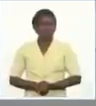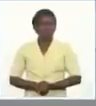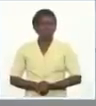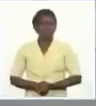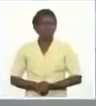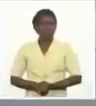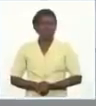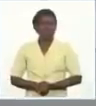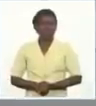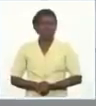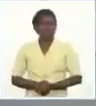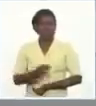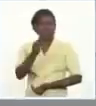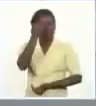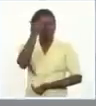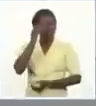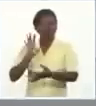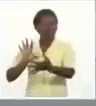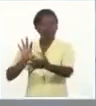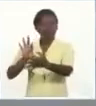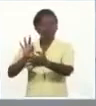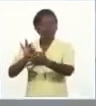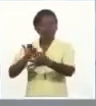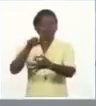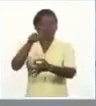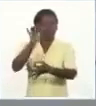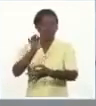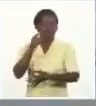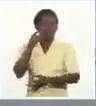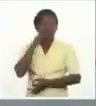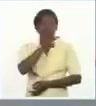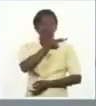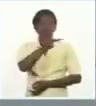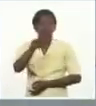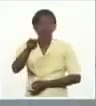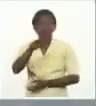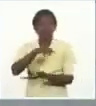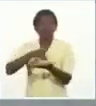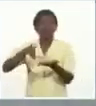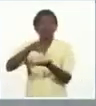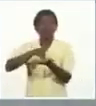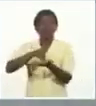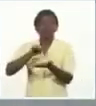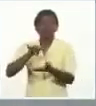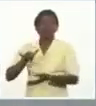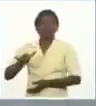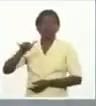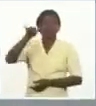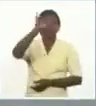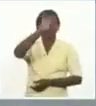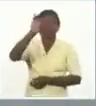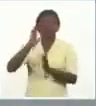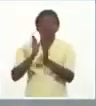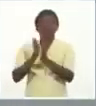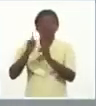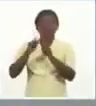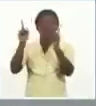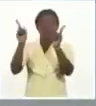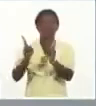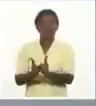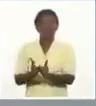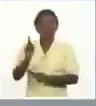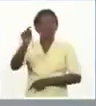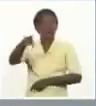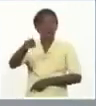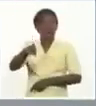Sí, saludos y gracias por este contacto. Efectivamente, nos encontramos en el Aeropuerto Internacional Juan Gualberto Gómez de Varadero, que en las